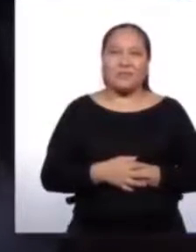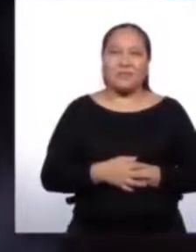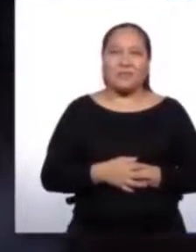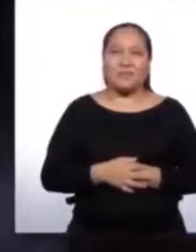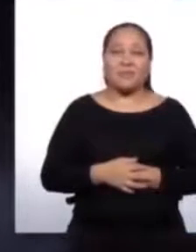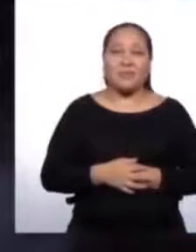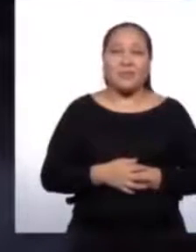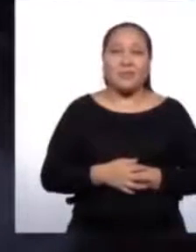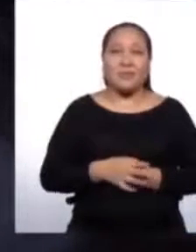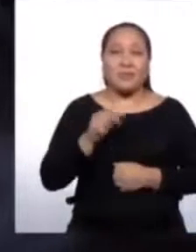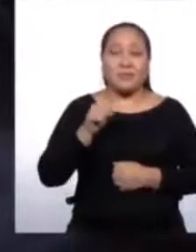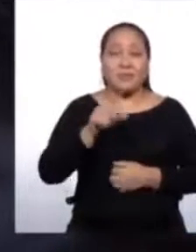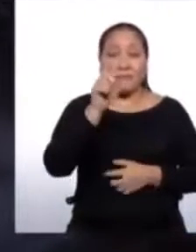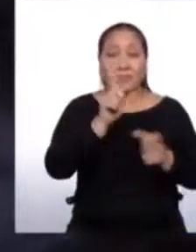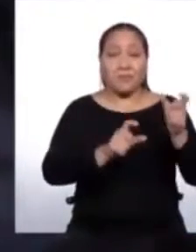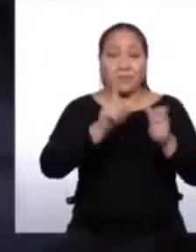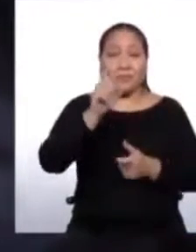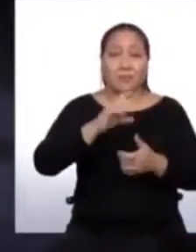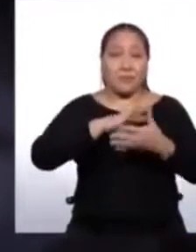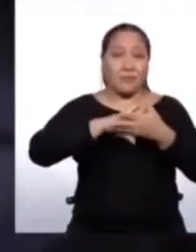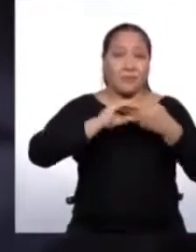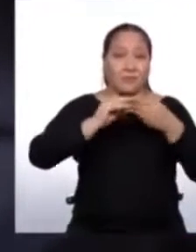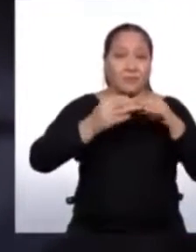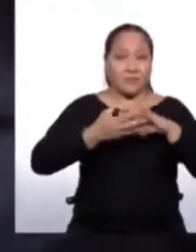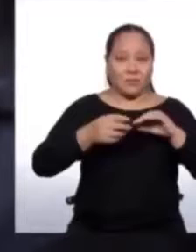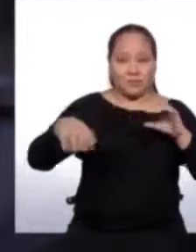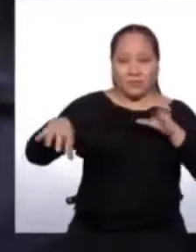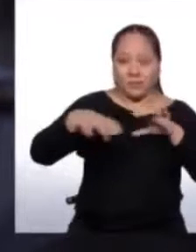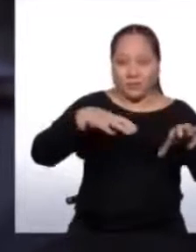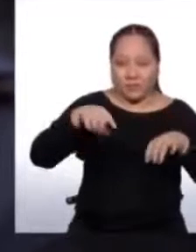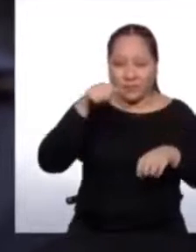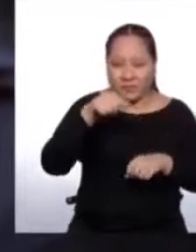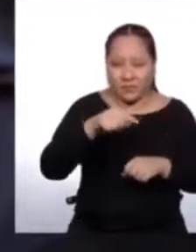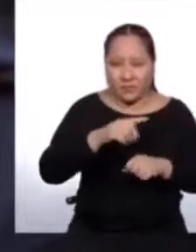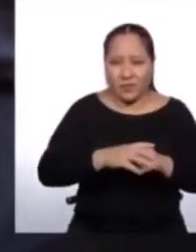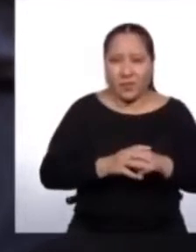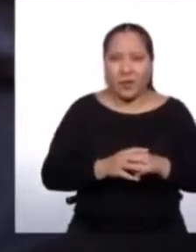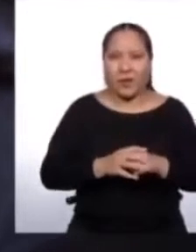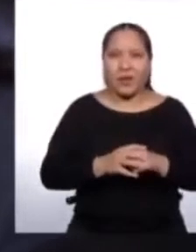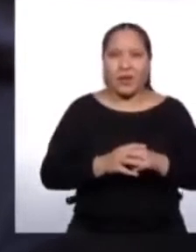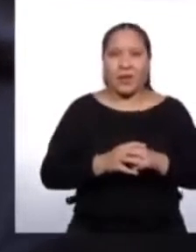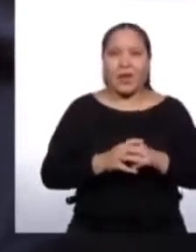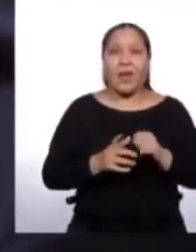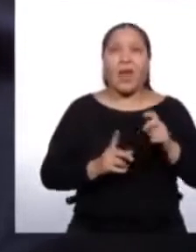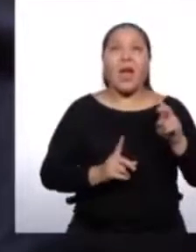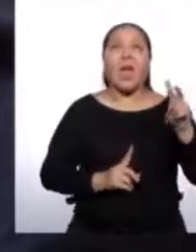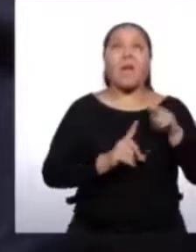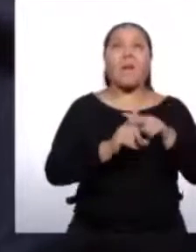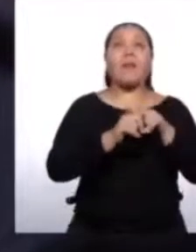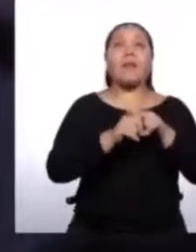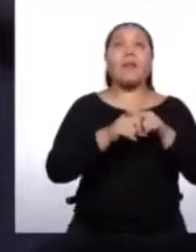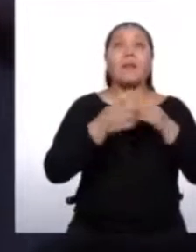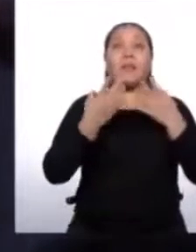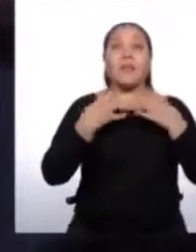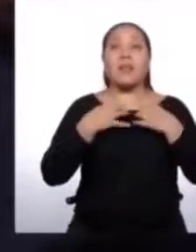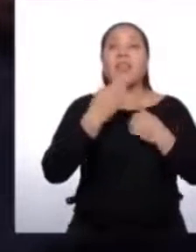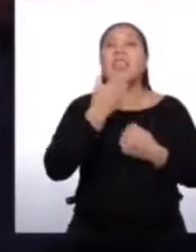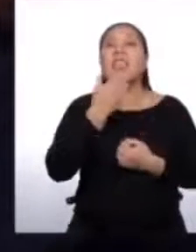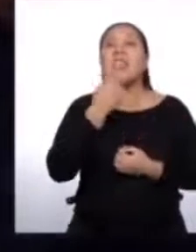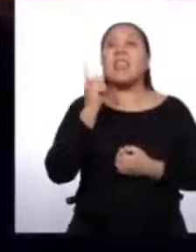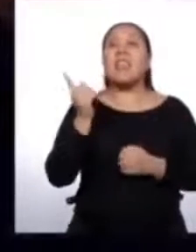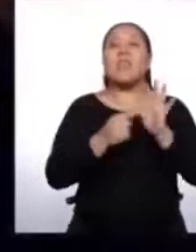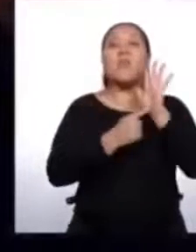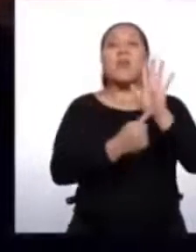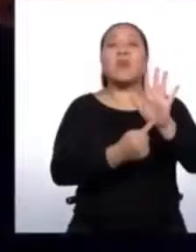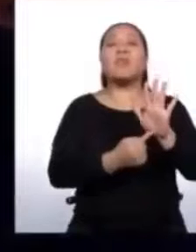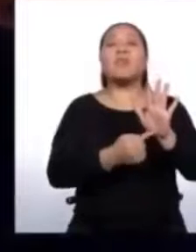Un personaje de un cuento hace una acción en la que le aparece su destino, en la que aparece su identidad, en la que aparece quién es él para